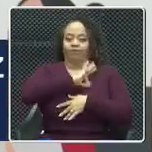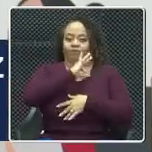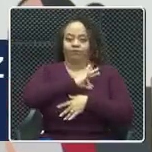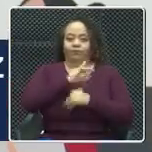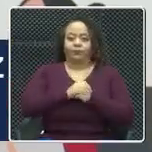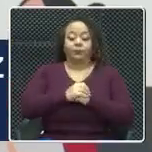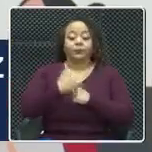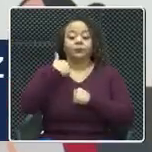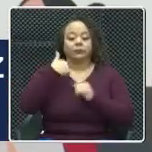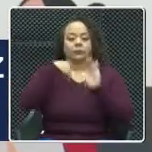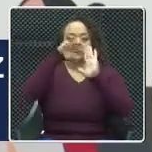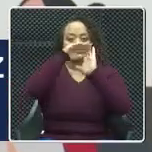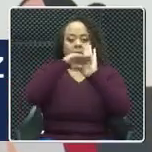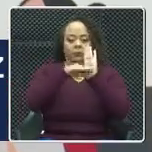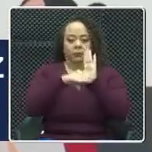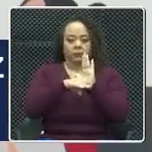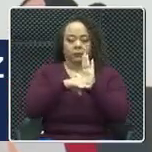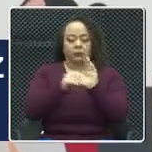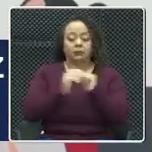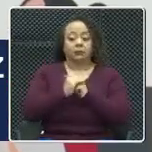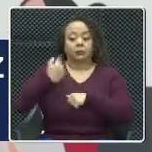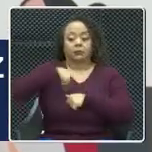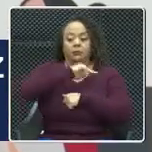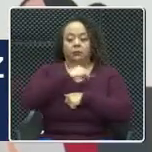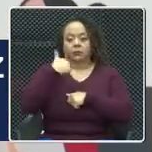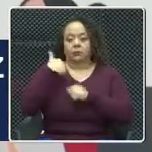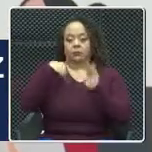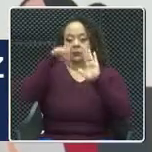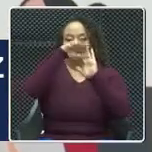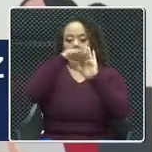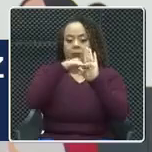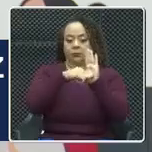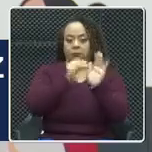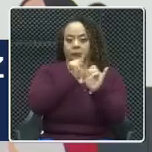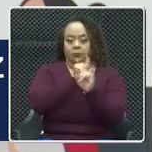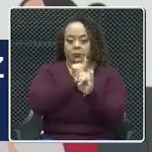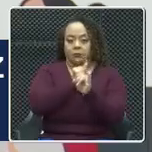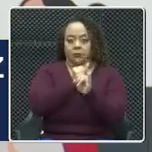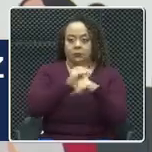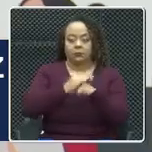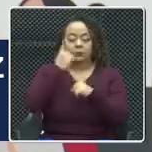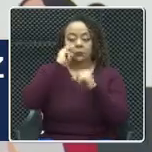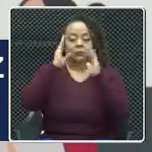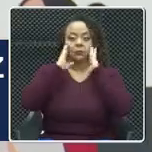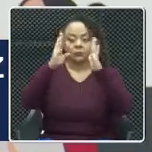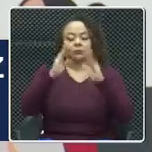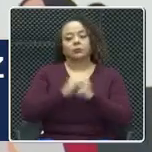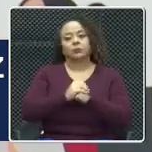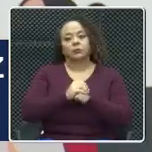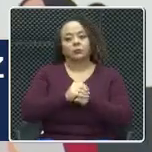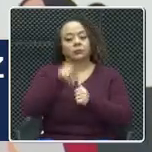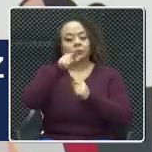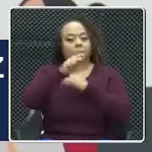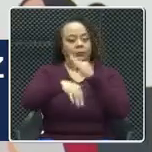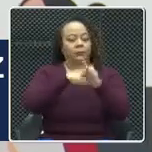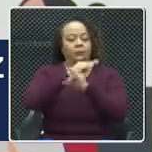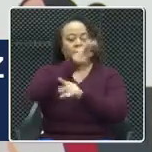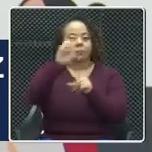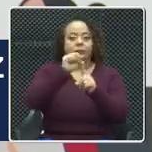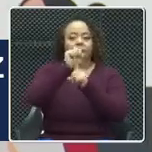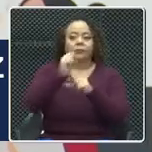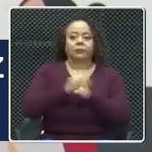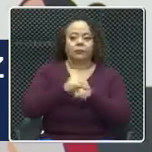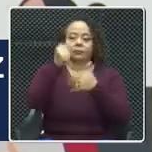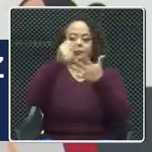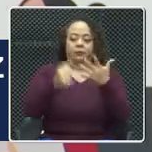el tener protocolos. Si nosotros tenemos protocolos institucionales para el abordaje de este tipo de situaciones,